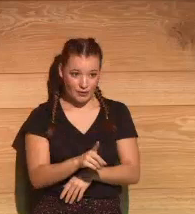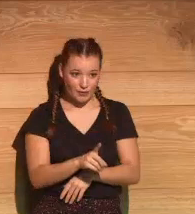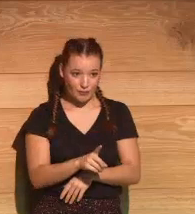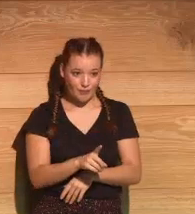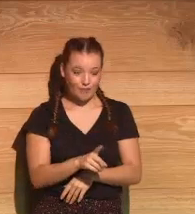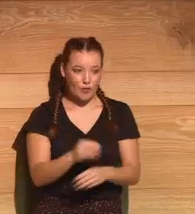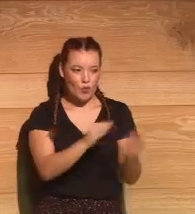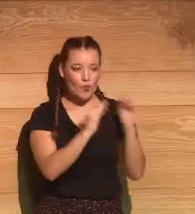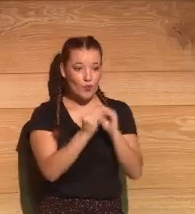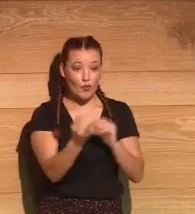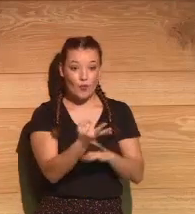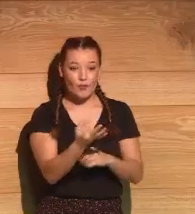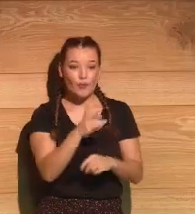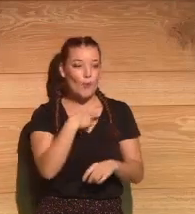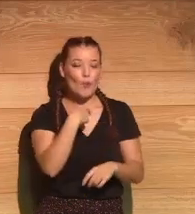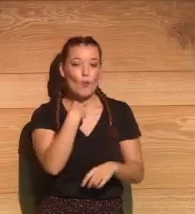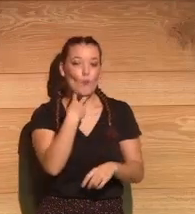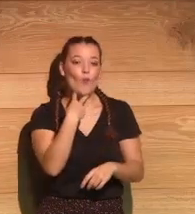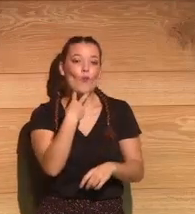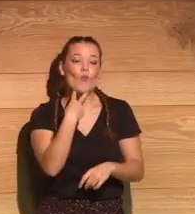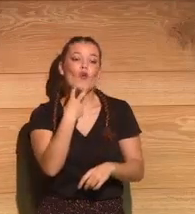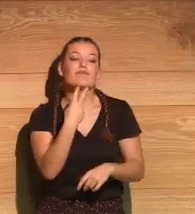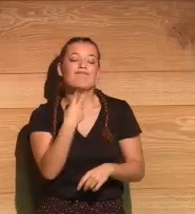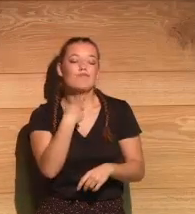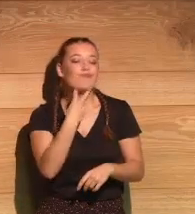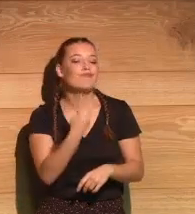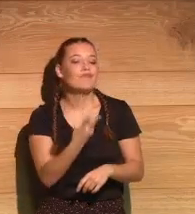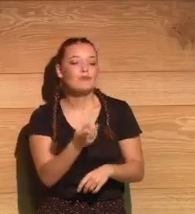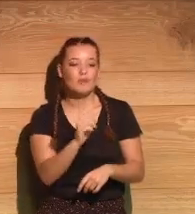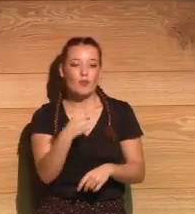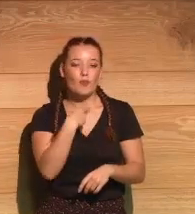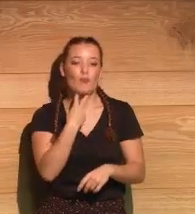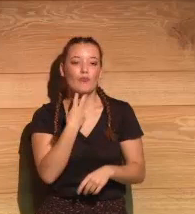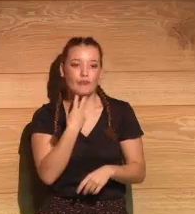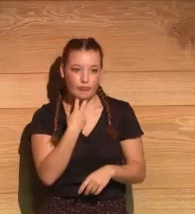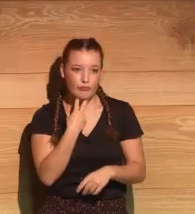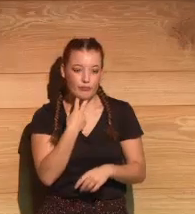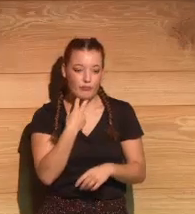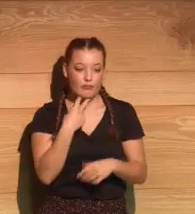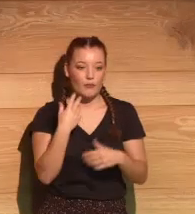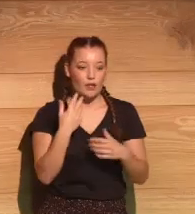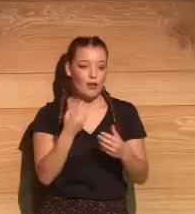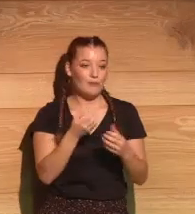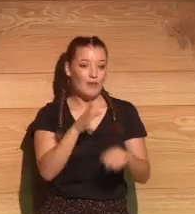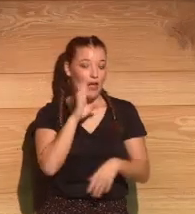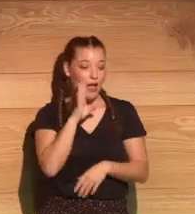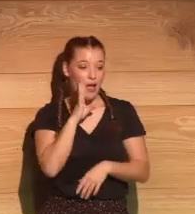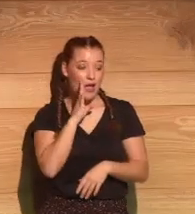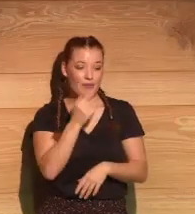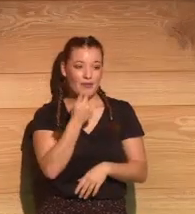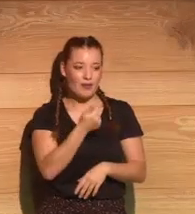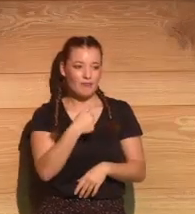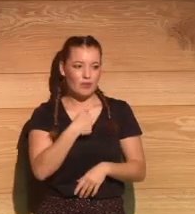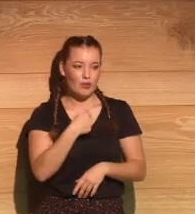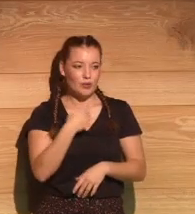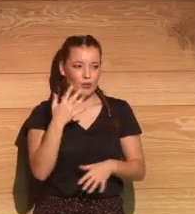las voces no llegan a los sitios, ¿no? Y eso es lo que yo comentaba al principio, que me inquieta, ¿no? Que